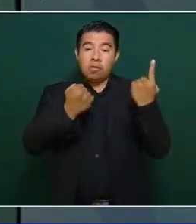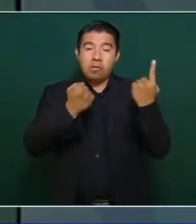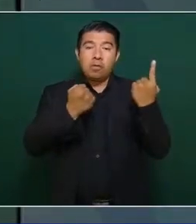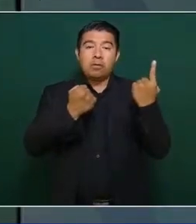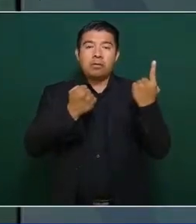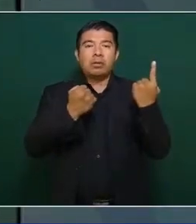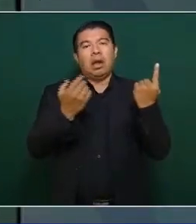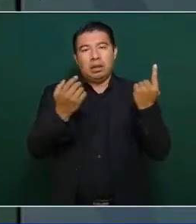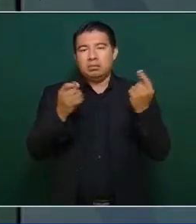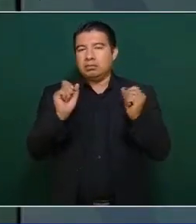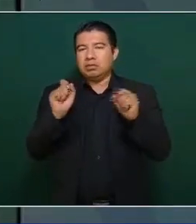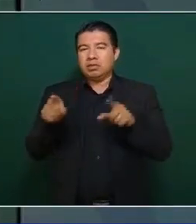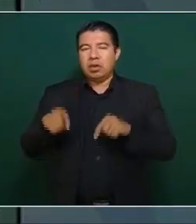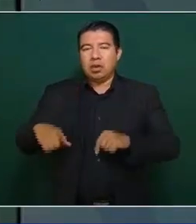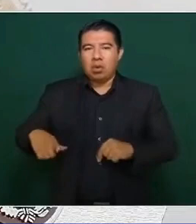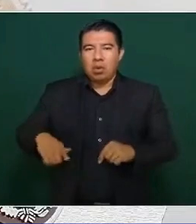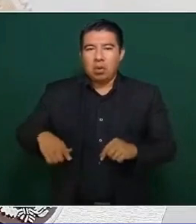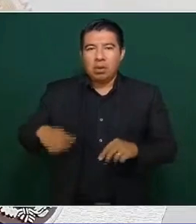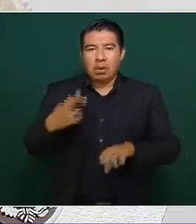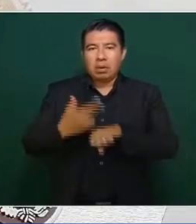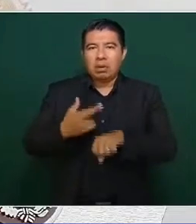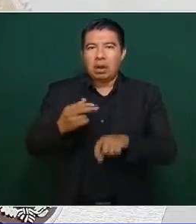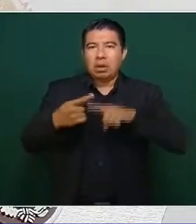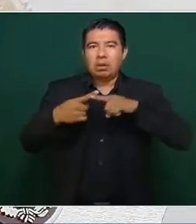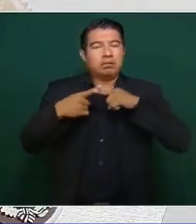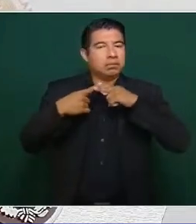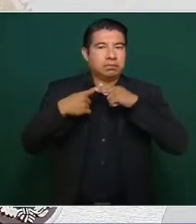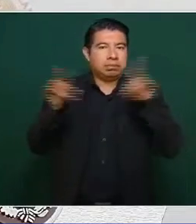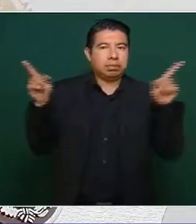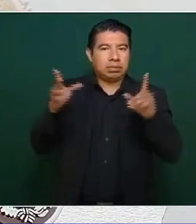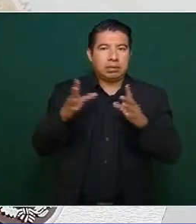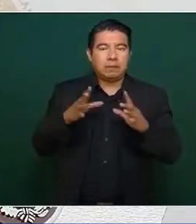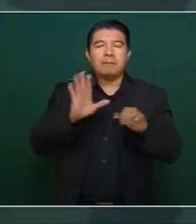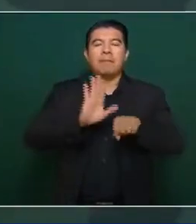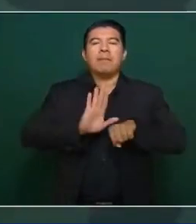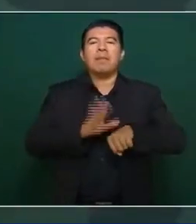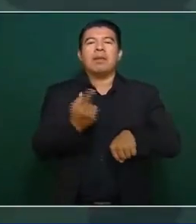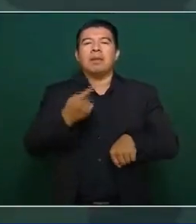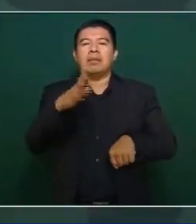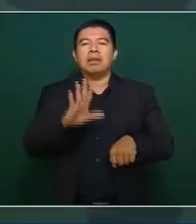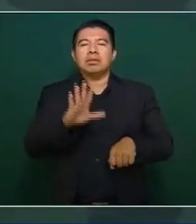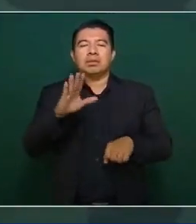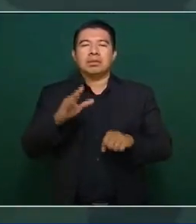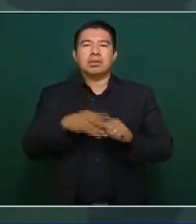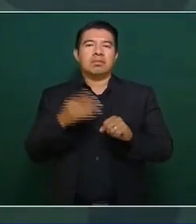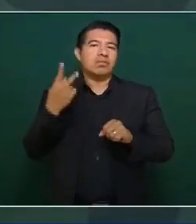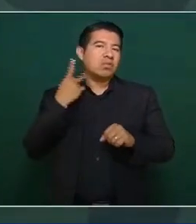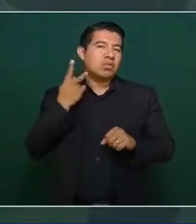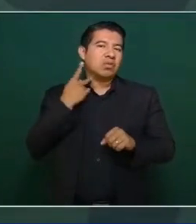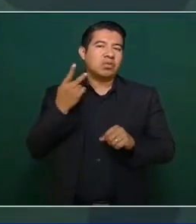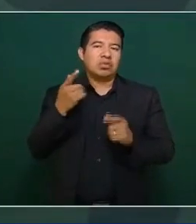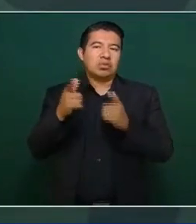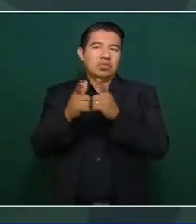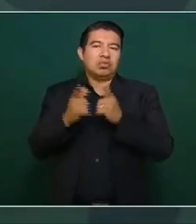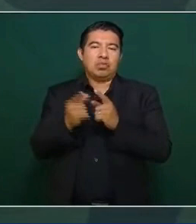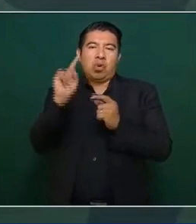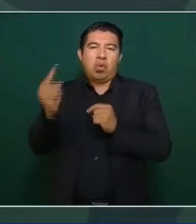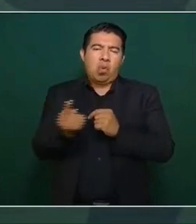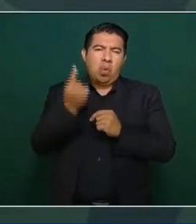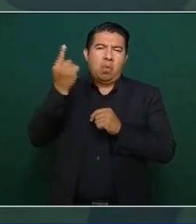había discrepancias cuando dominaba un solo partido, cuando el presidente